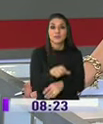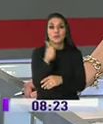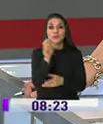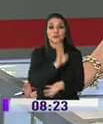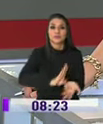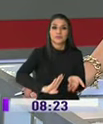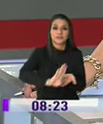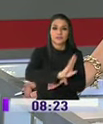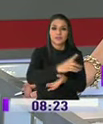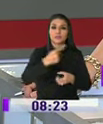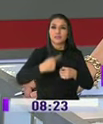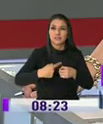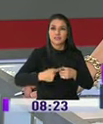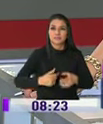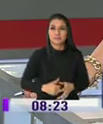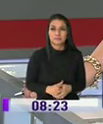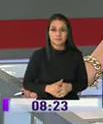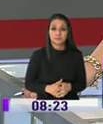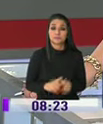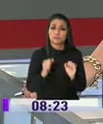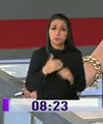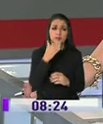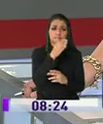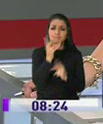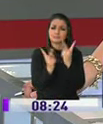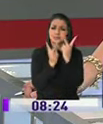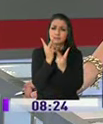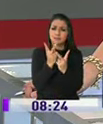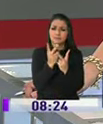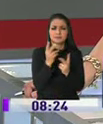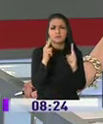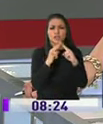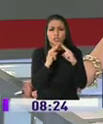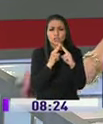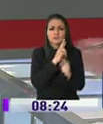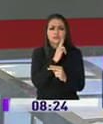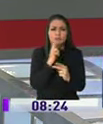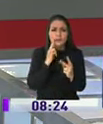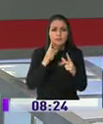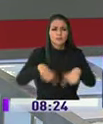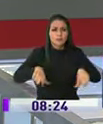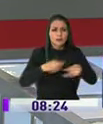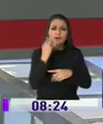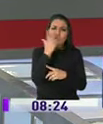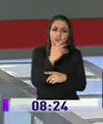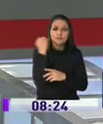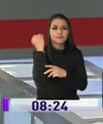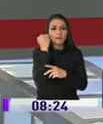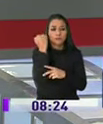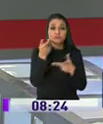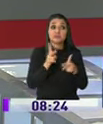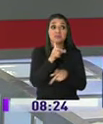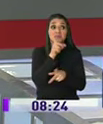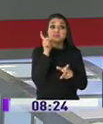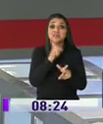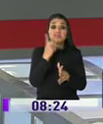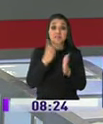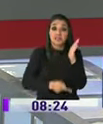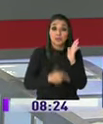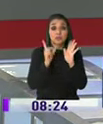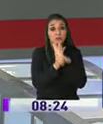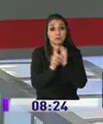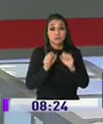capital para hacer nuestros reportajes, conocer las huecas, las cosas buenas, pero también las denuncias y las necesidades. Así que si usted quiere ser